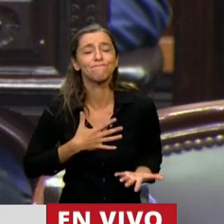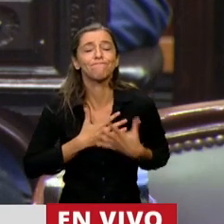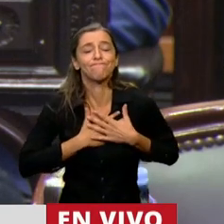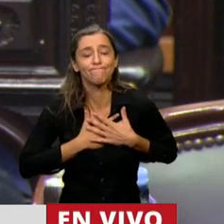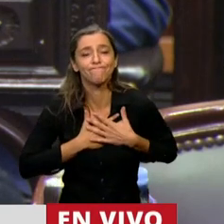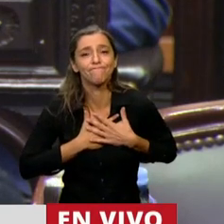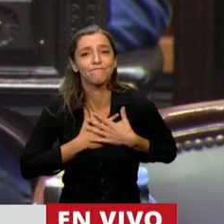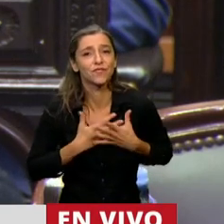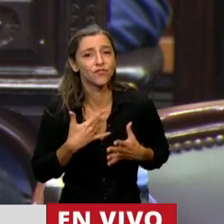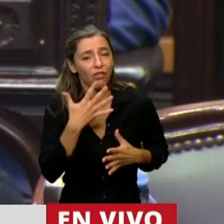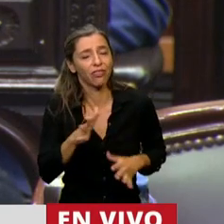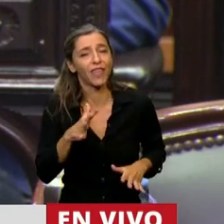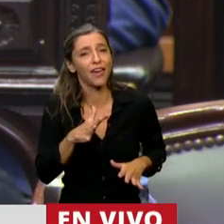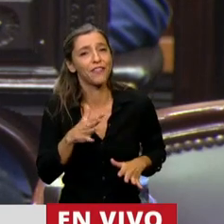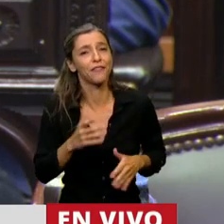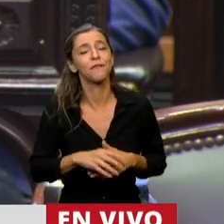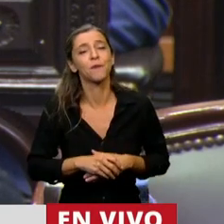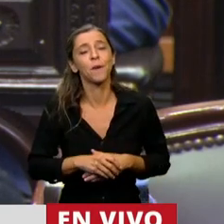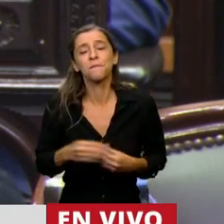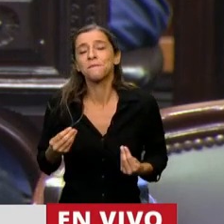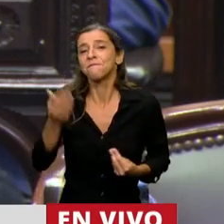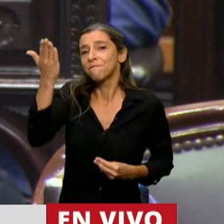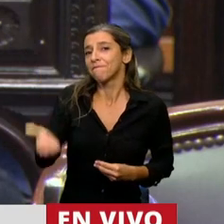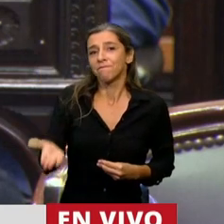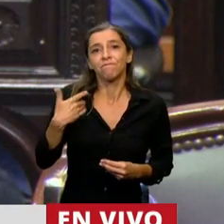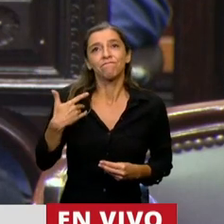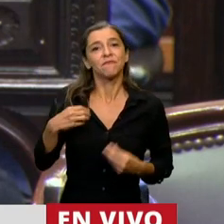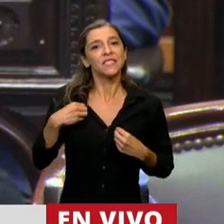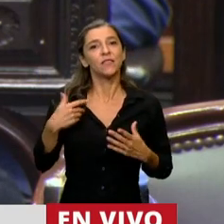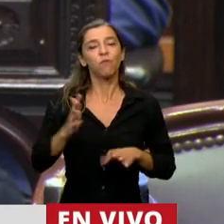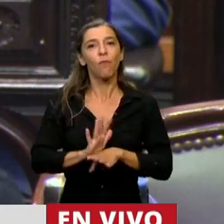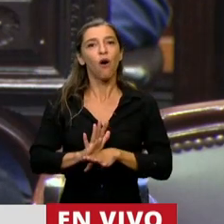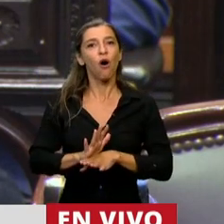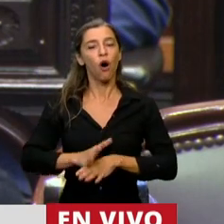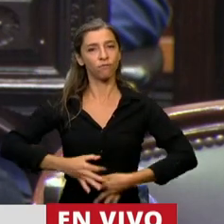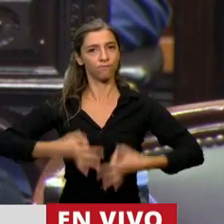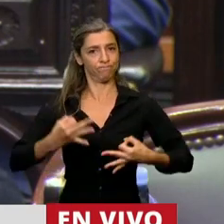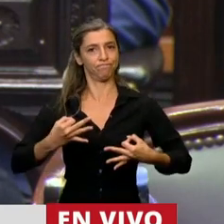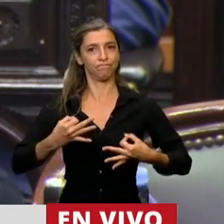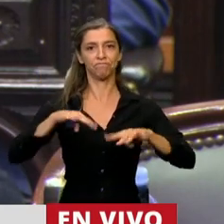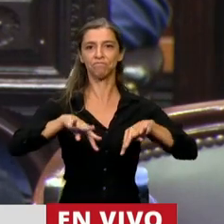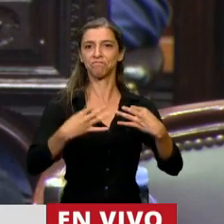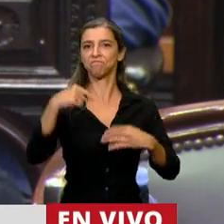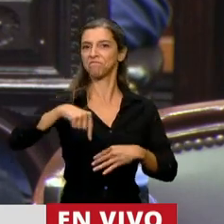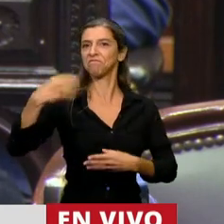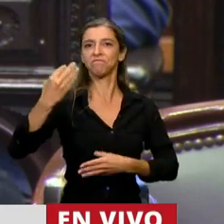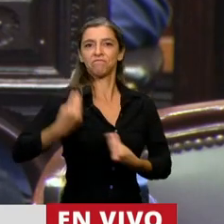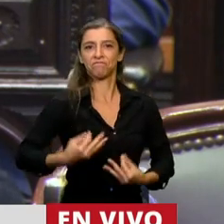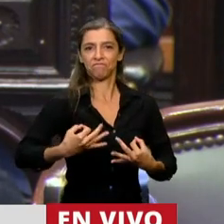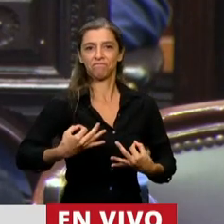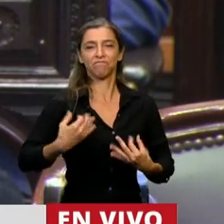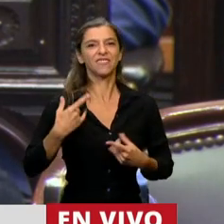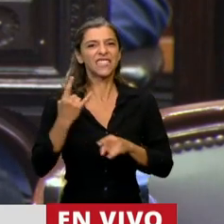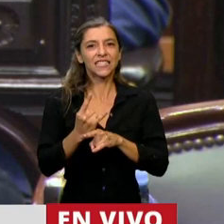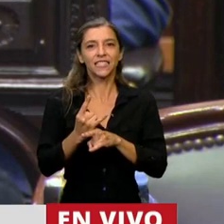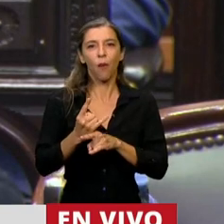Él marcó una presencia en el Parlamento, ayudó a elevar el nivel del